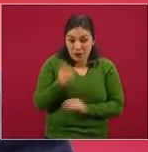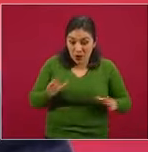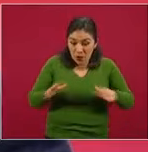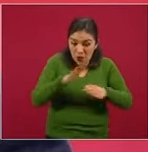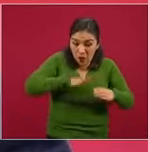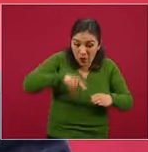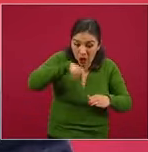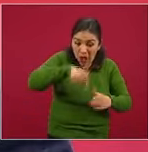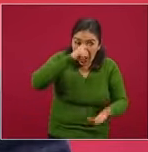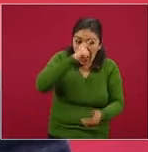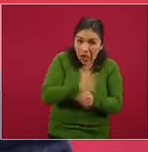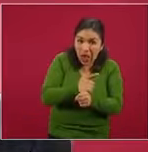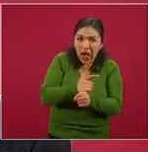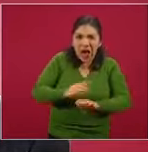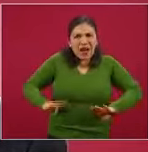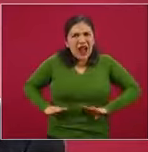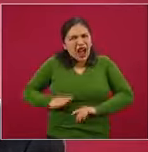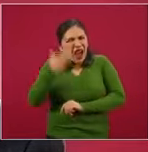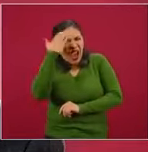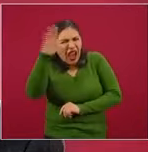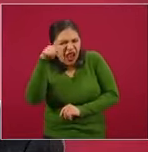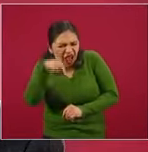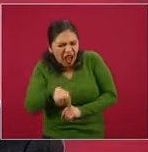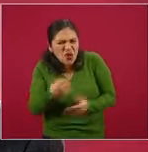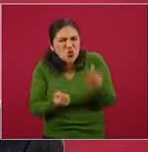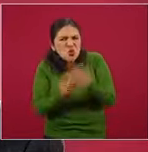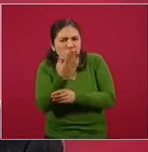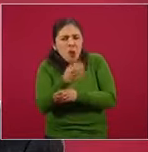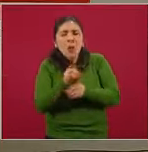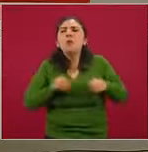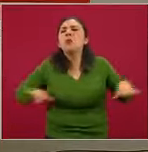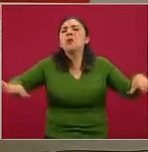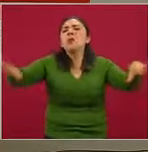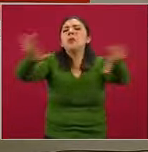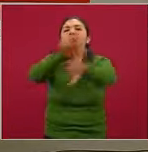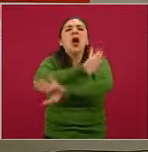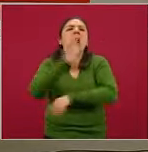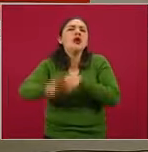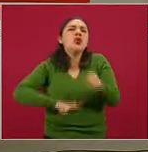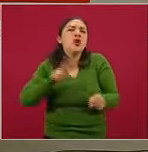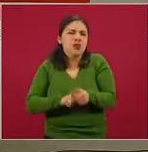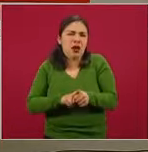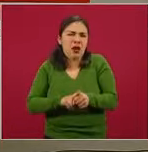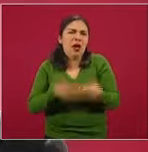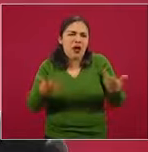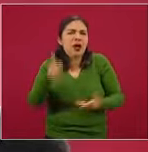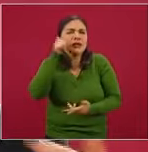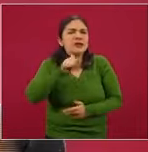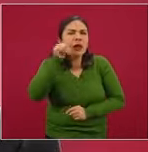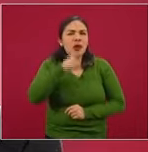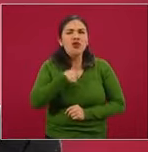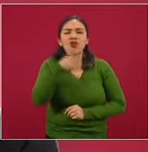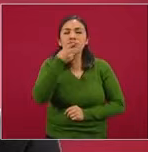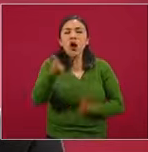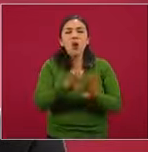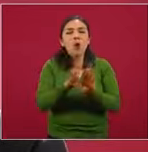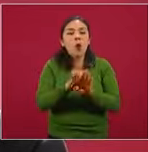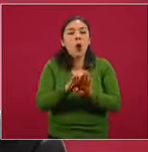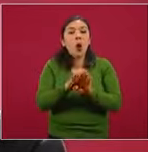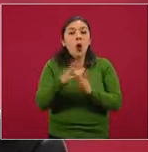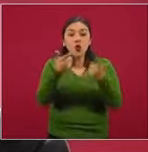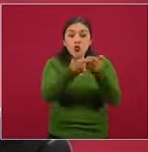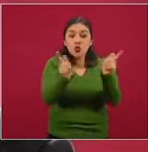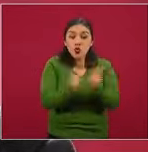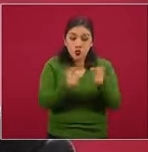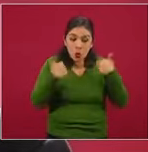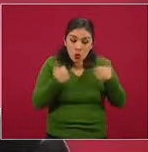fue identificado como peculiar de esas personas, ¿no? Y una cosa que decimos siempre cuando se trata de asociar